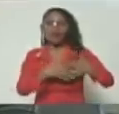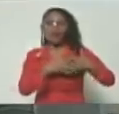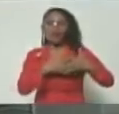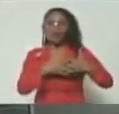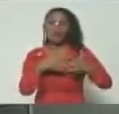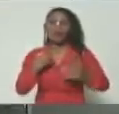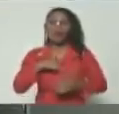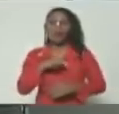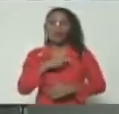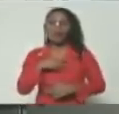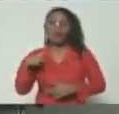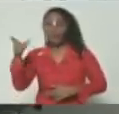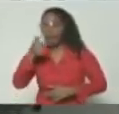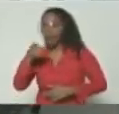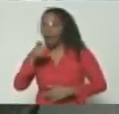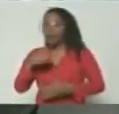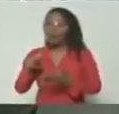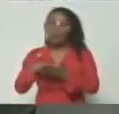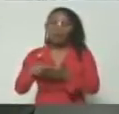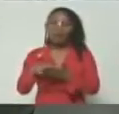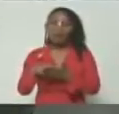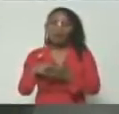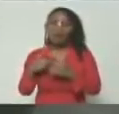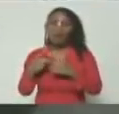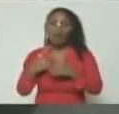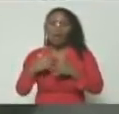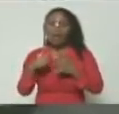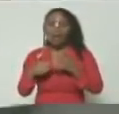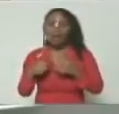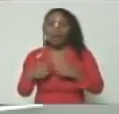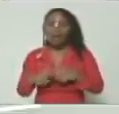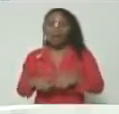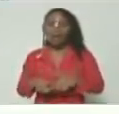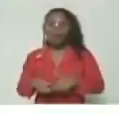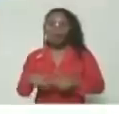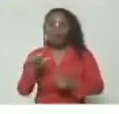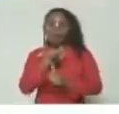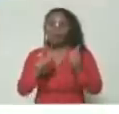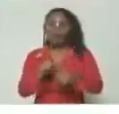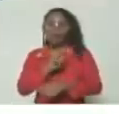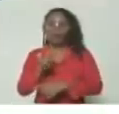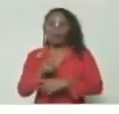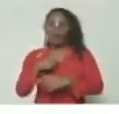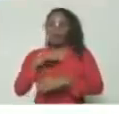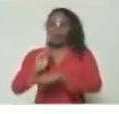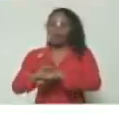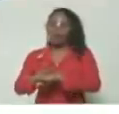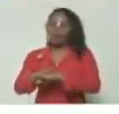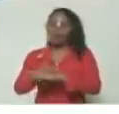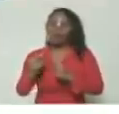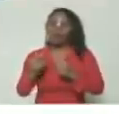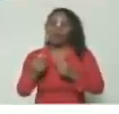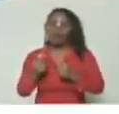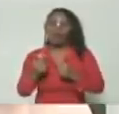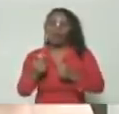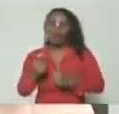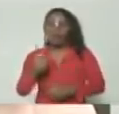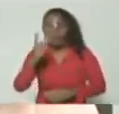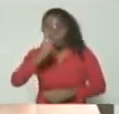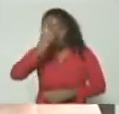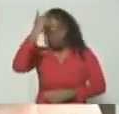Estábamos buscando unos repuestos. Bien lo sabe la vicepresidenta y el vicepresidente de Economía,